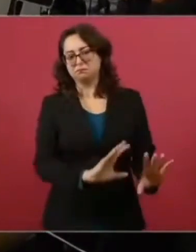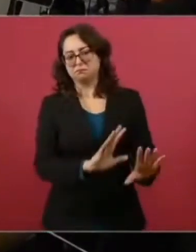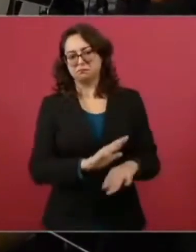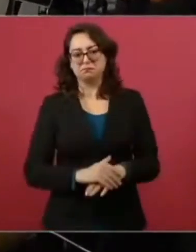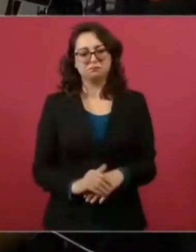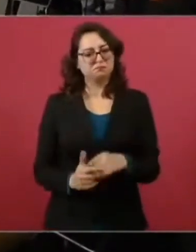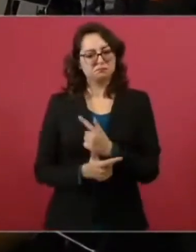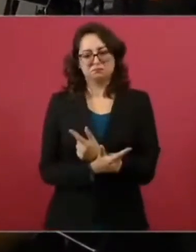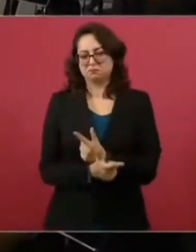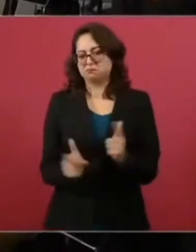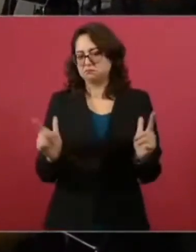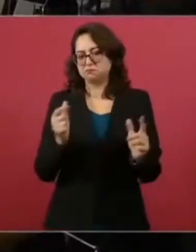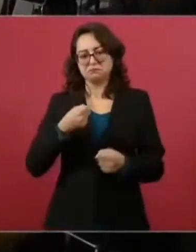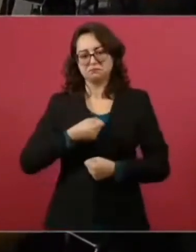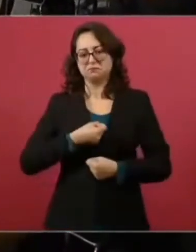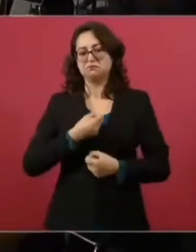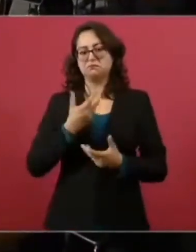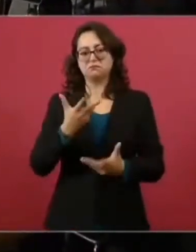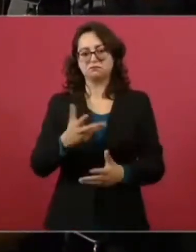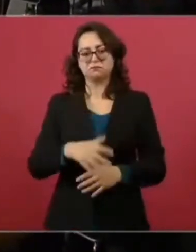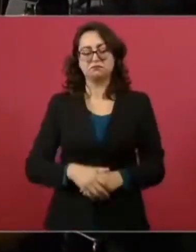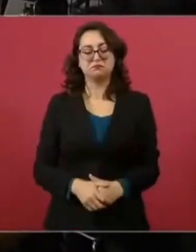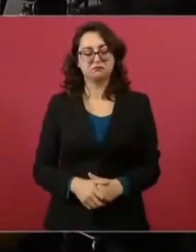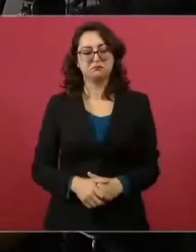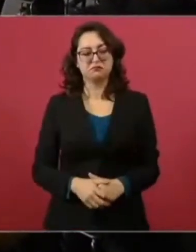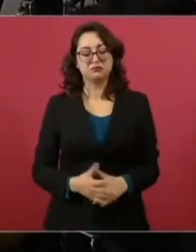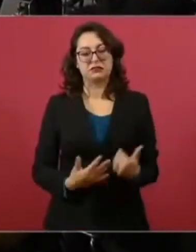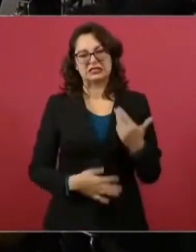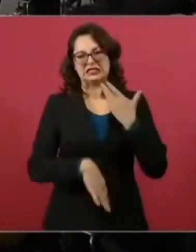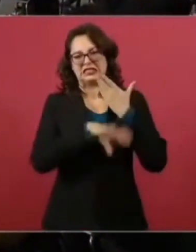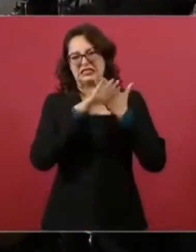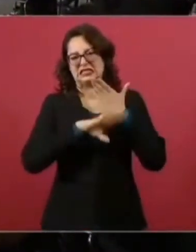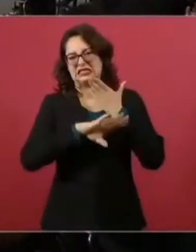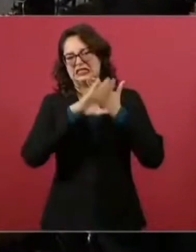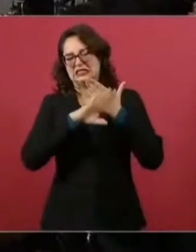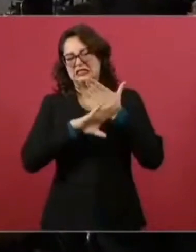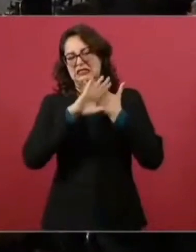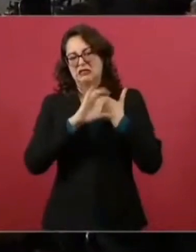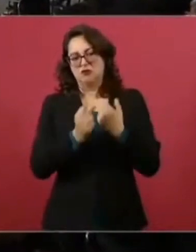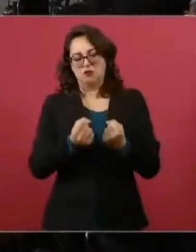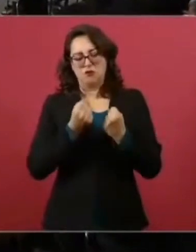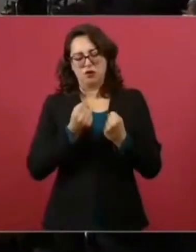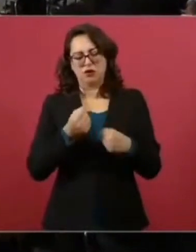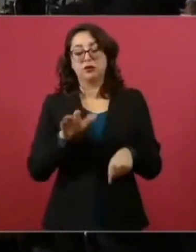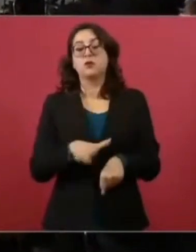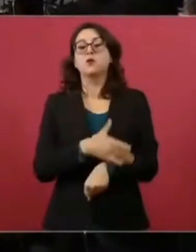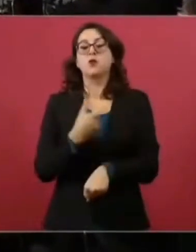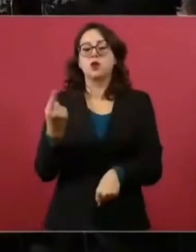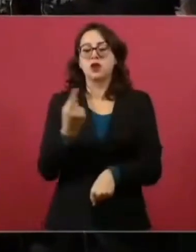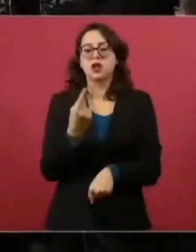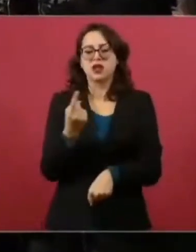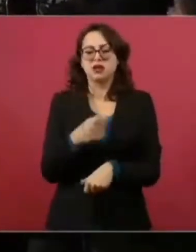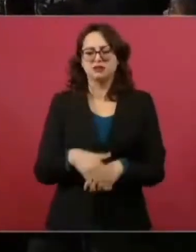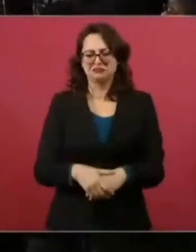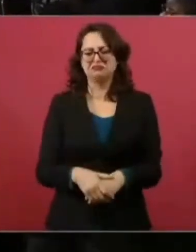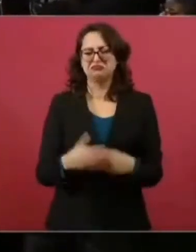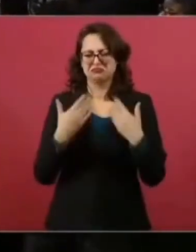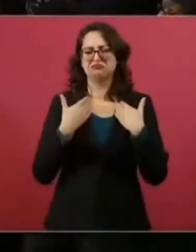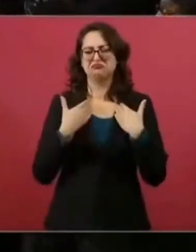el por qué. Muy bien, se trata de una transformación que se está llevando a